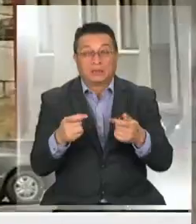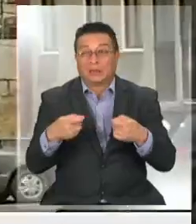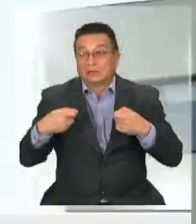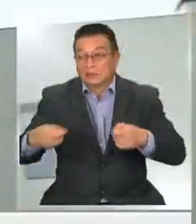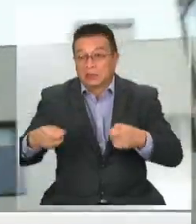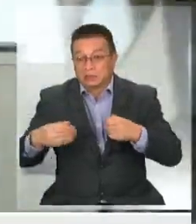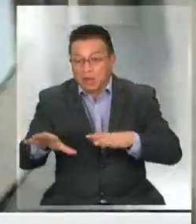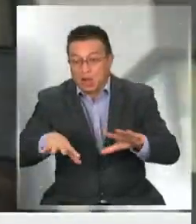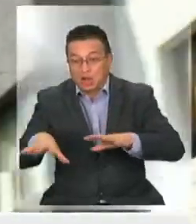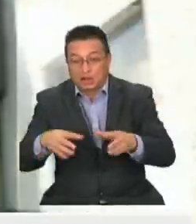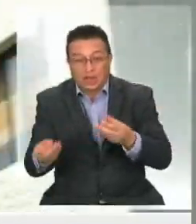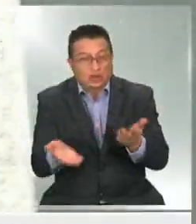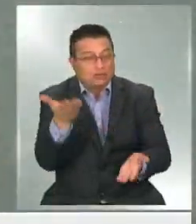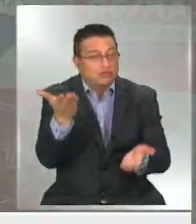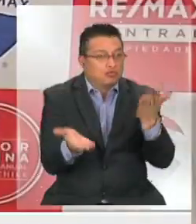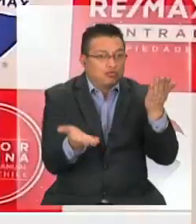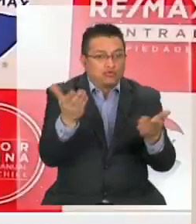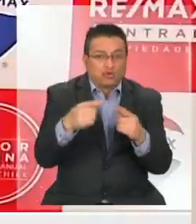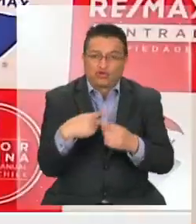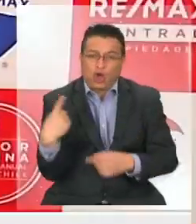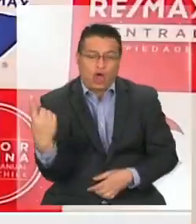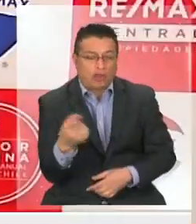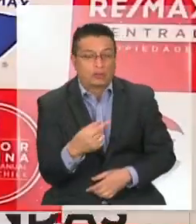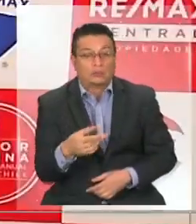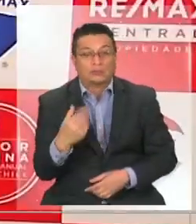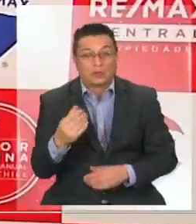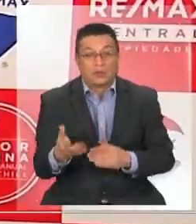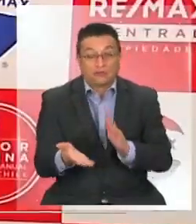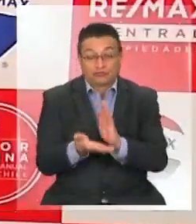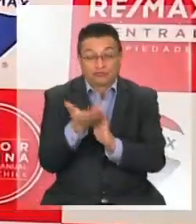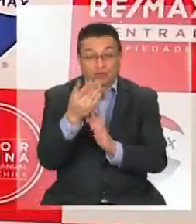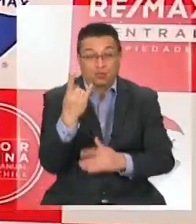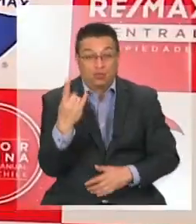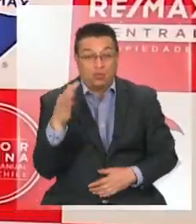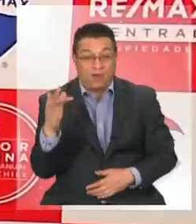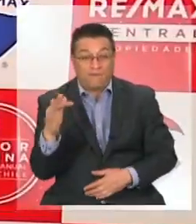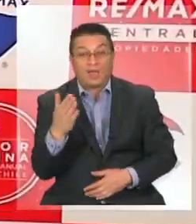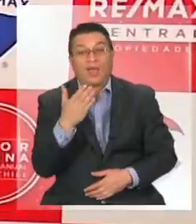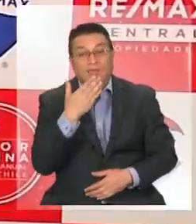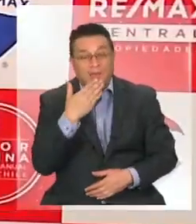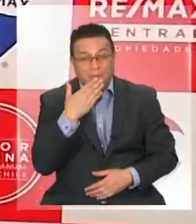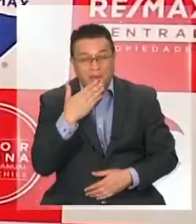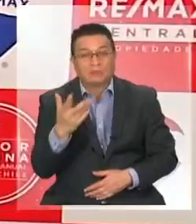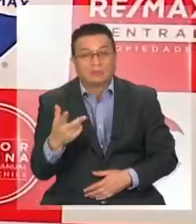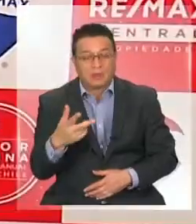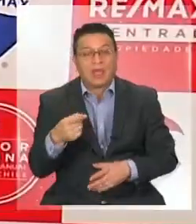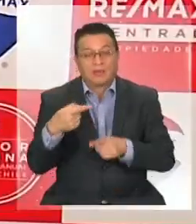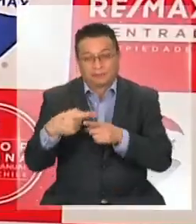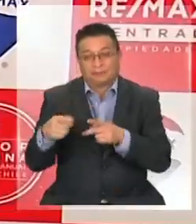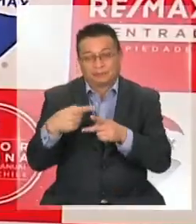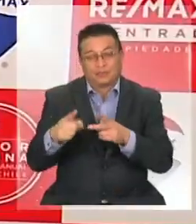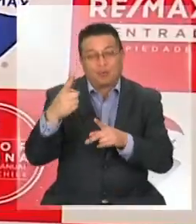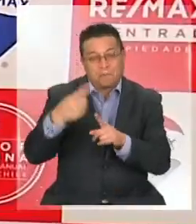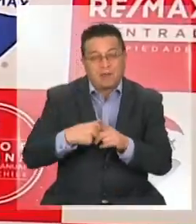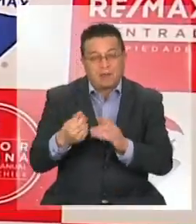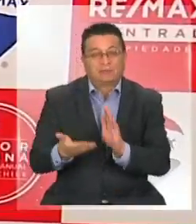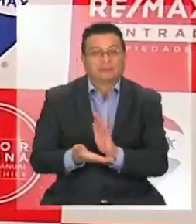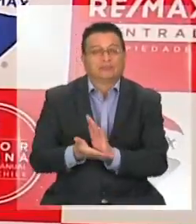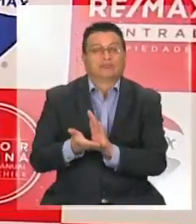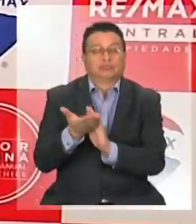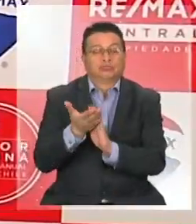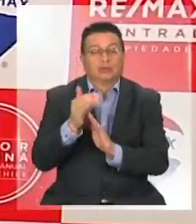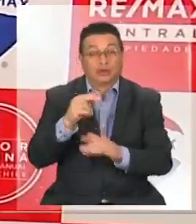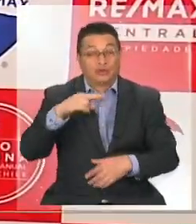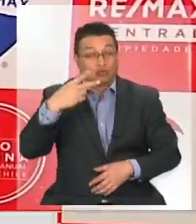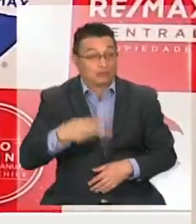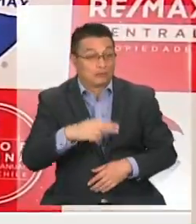vida también subió. A raíz del alza en el valor del UF, eso ha generado que también los dividendos se incrementen y que los propietarios, por